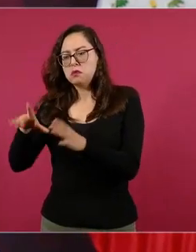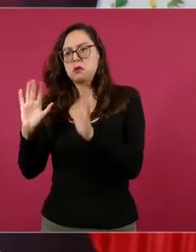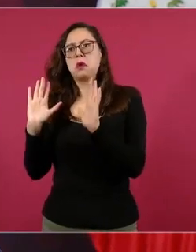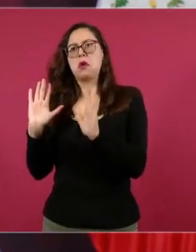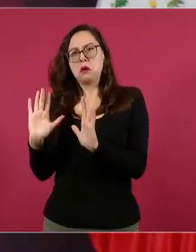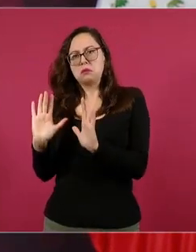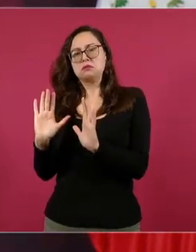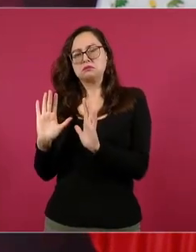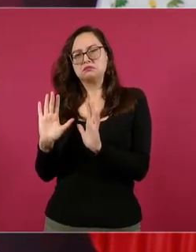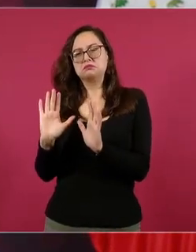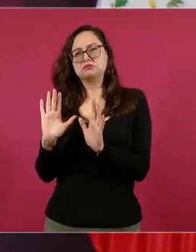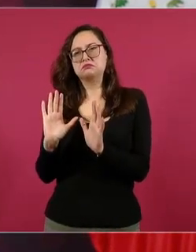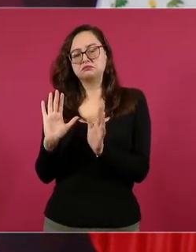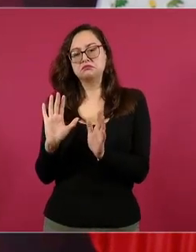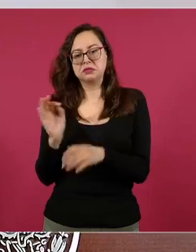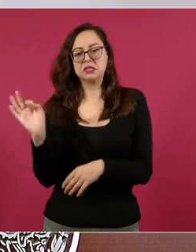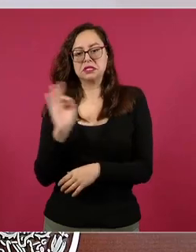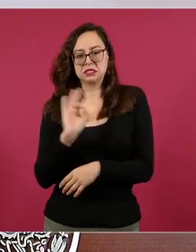no diríamos nada.